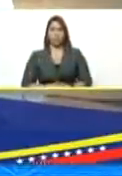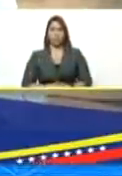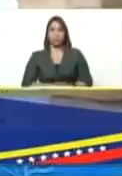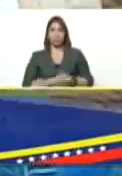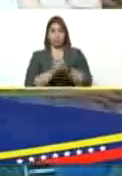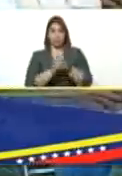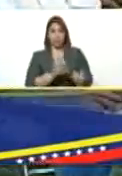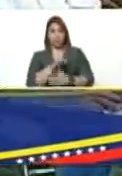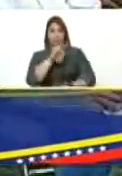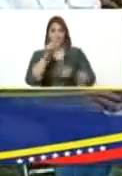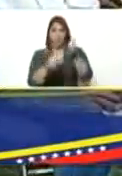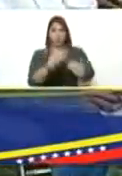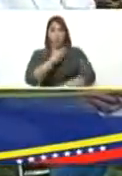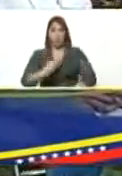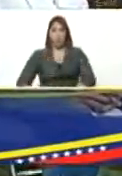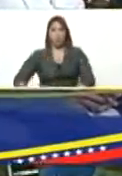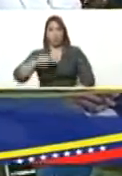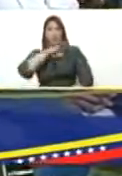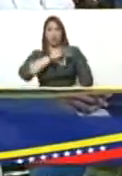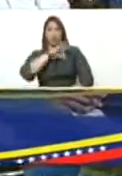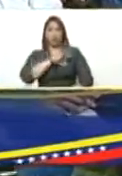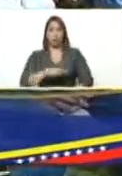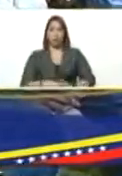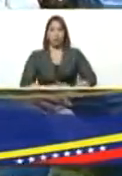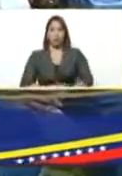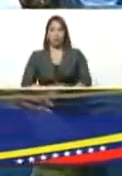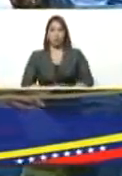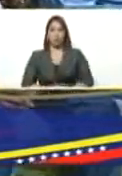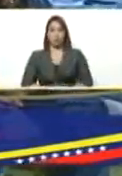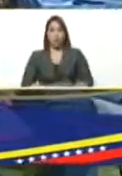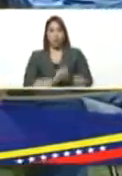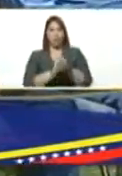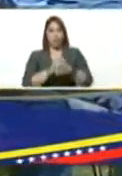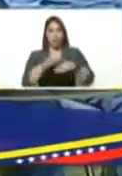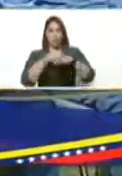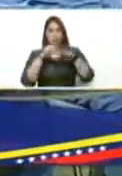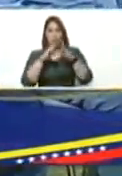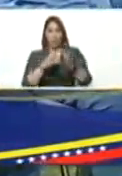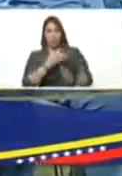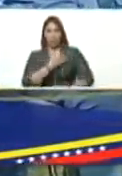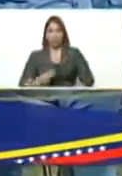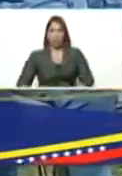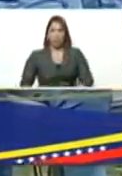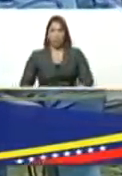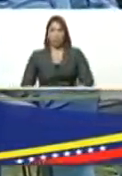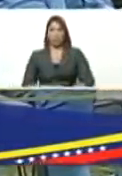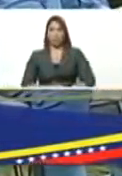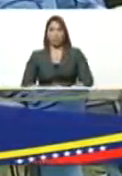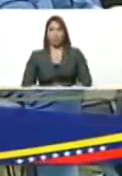compañero vicepresidente de lo social, compañero ministro de la presidencia.